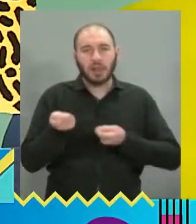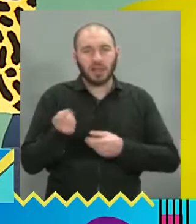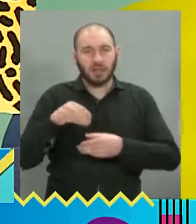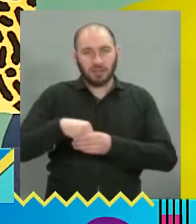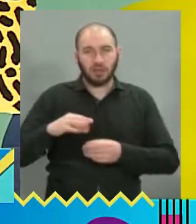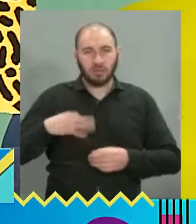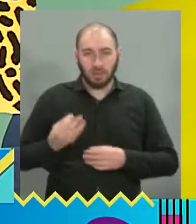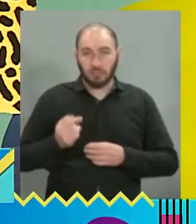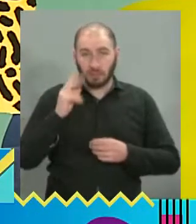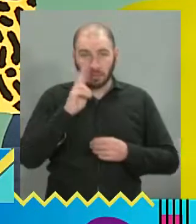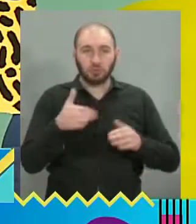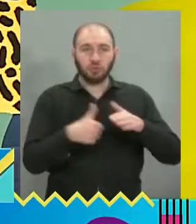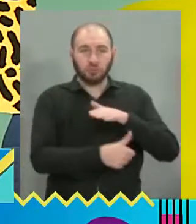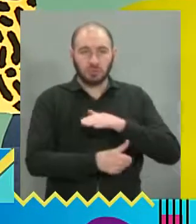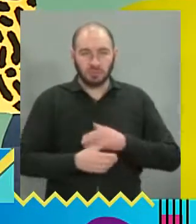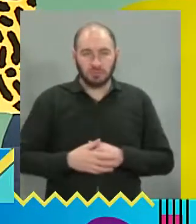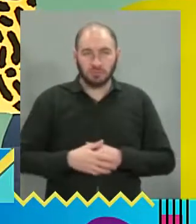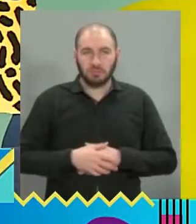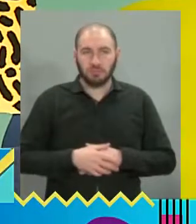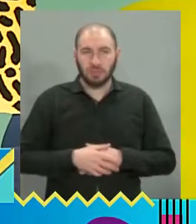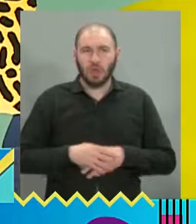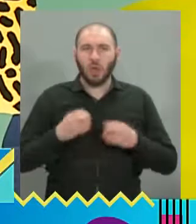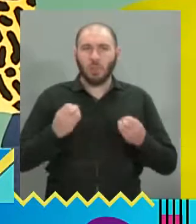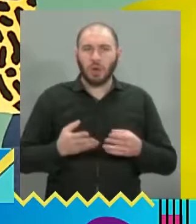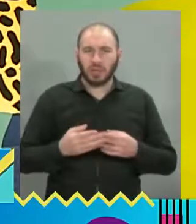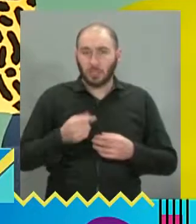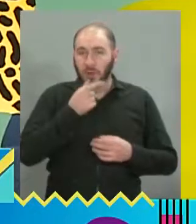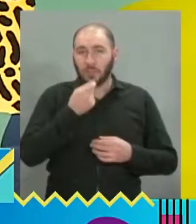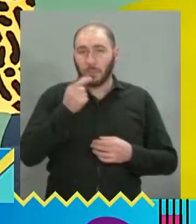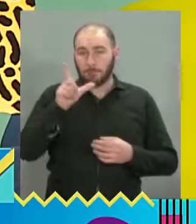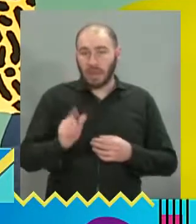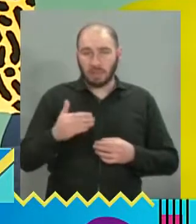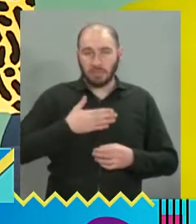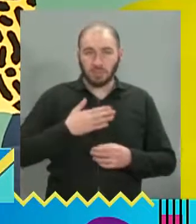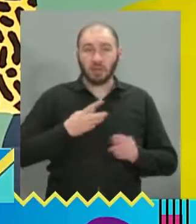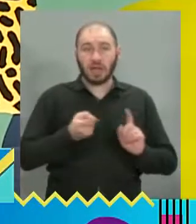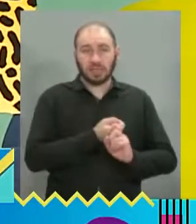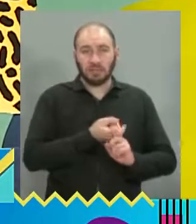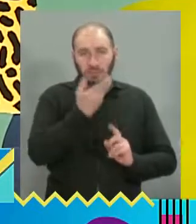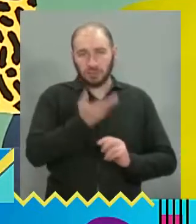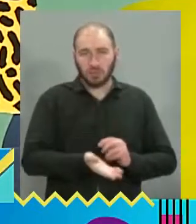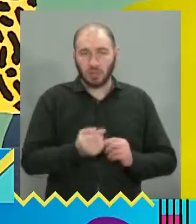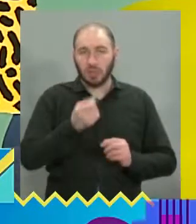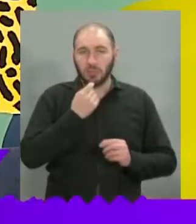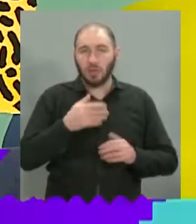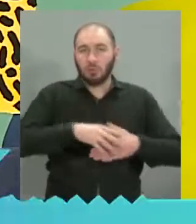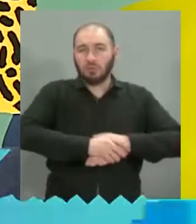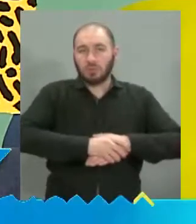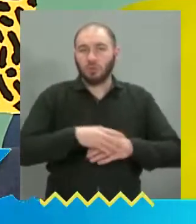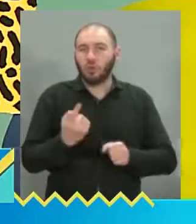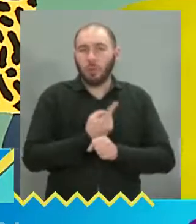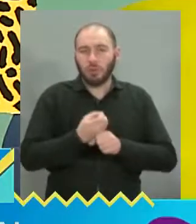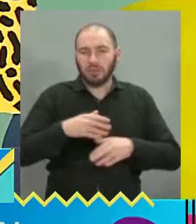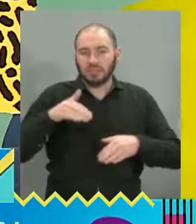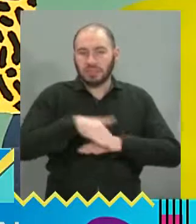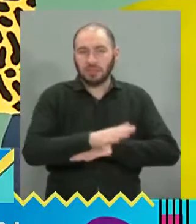que es lo que vimos ahí en el subte. O sea, ¿por qué si en mi país me puedo casar con una persona, no puedo estar de la mano por el